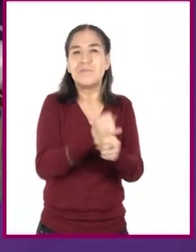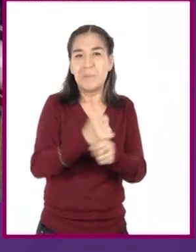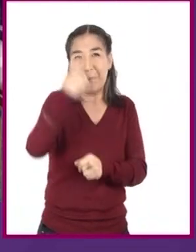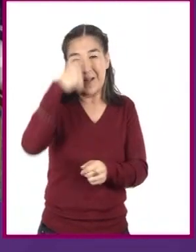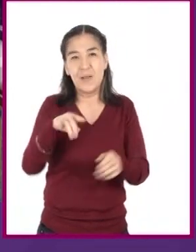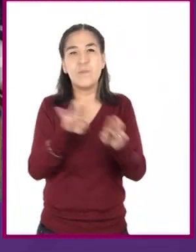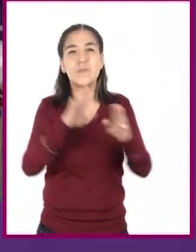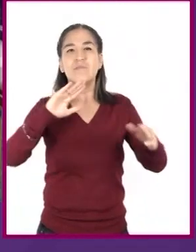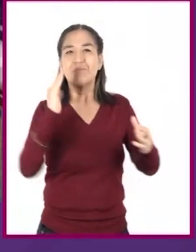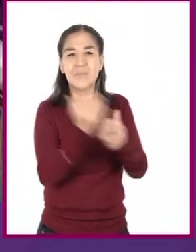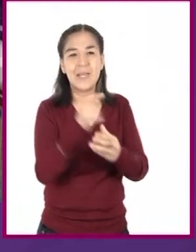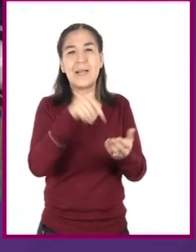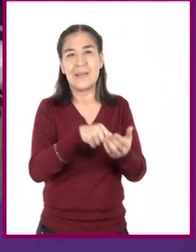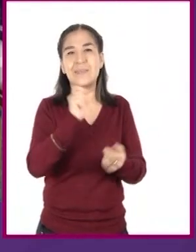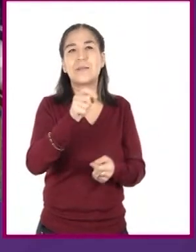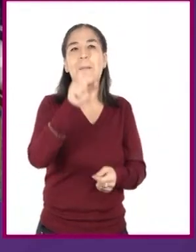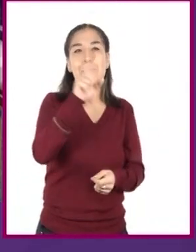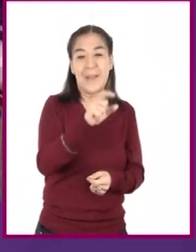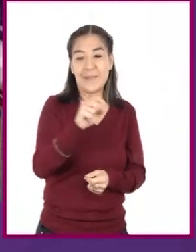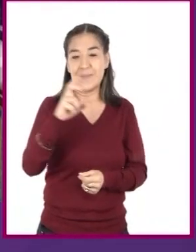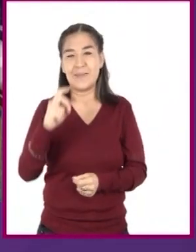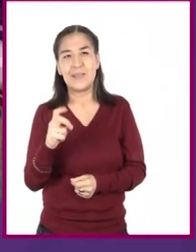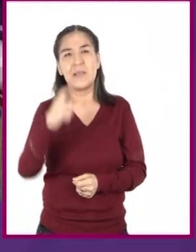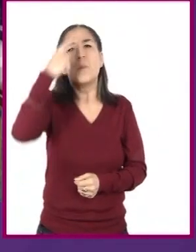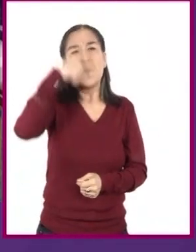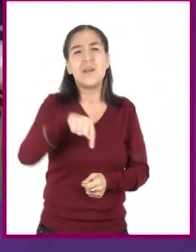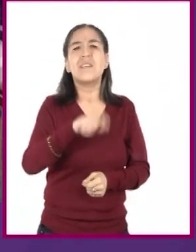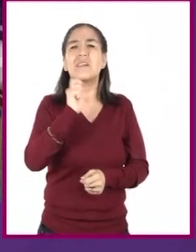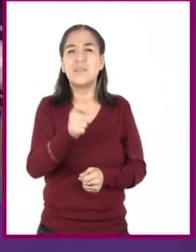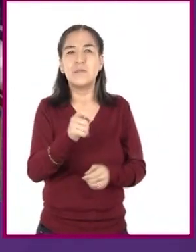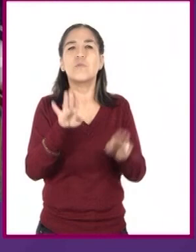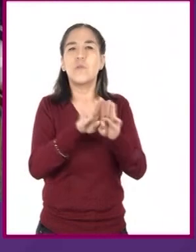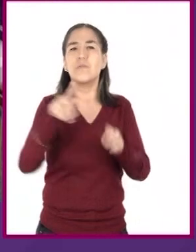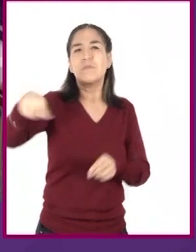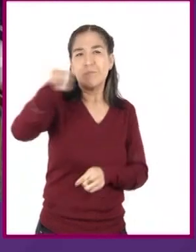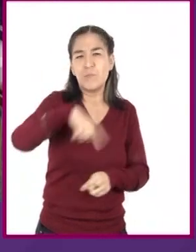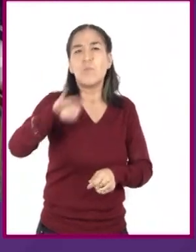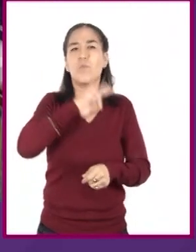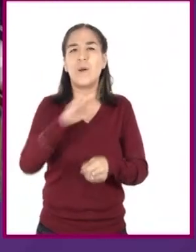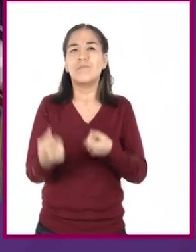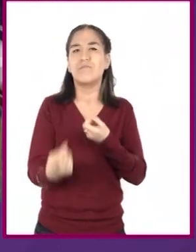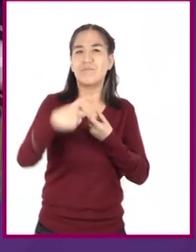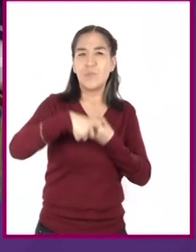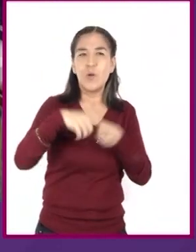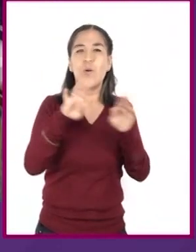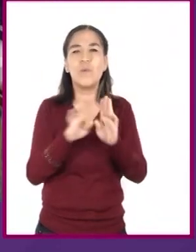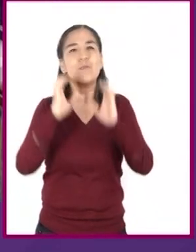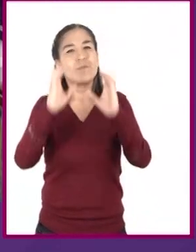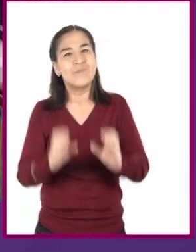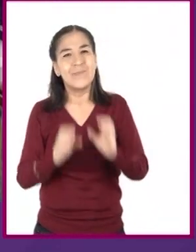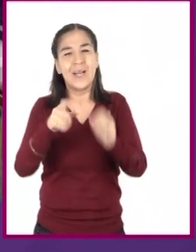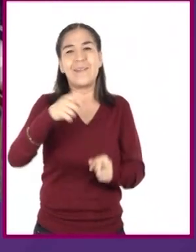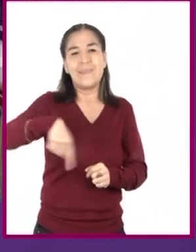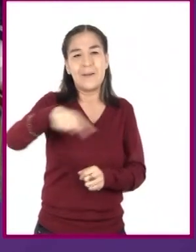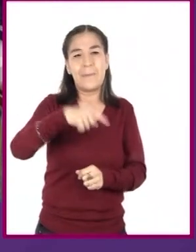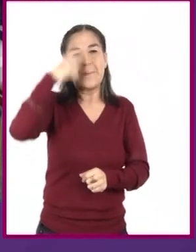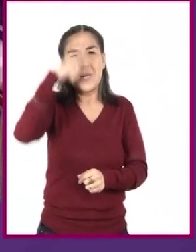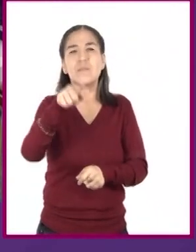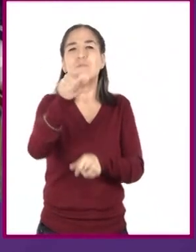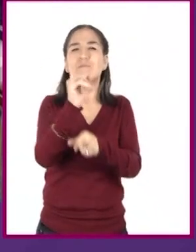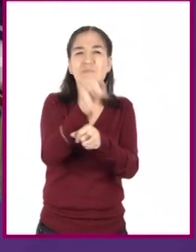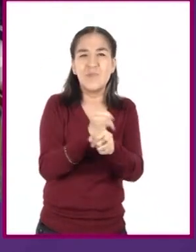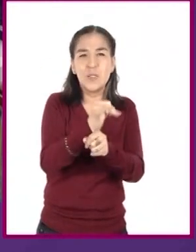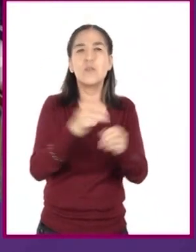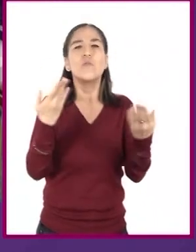sostenible, la Agenda 2030, a la cual nos podemos sumar con nuestras acciones diarias. Los invito a indagar más sobre